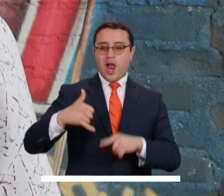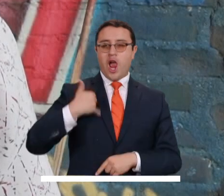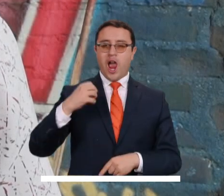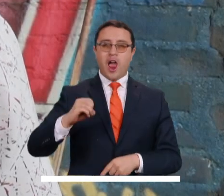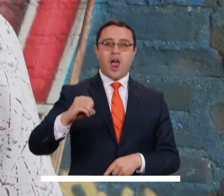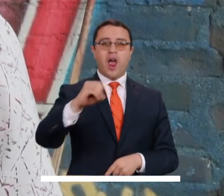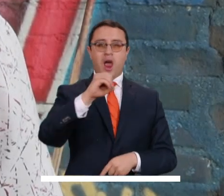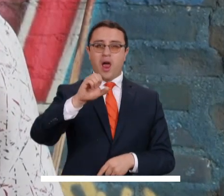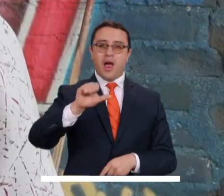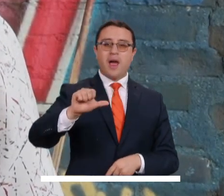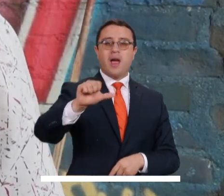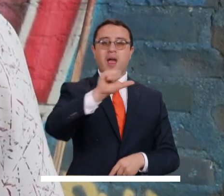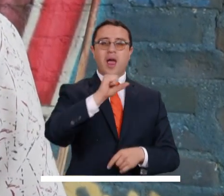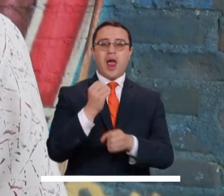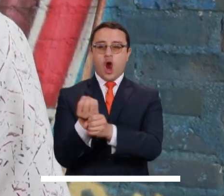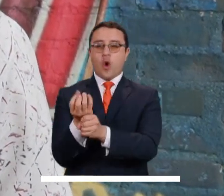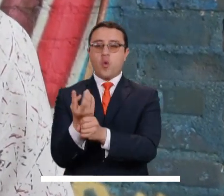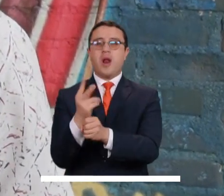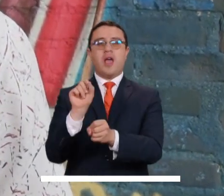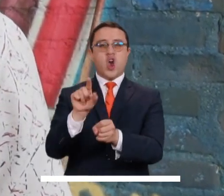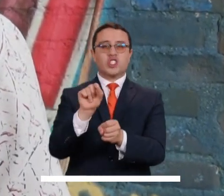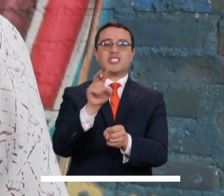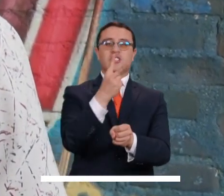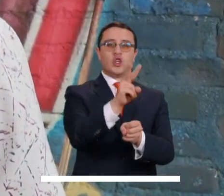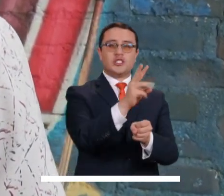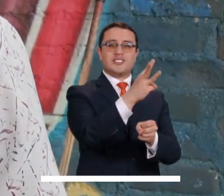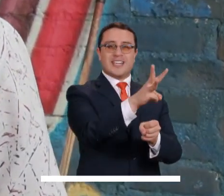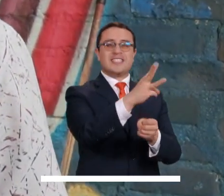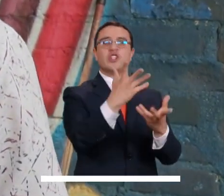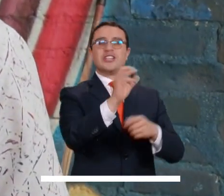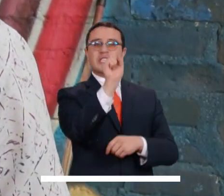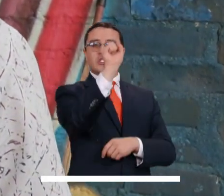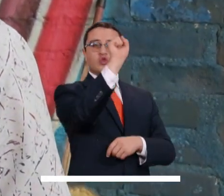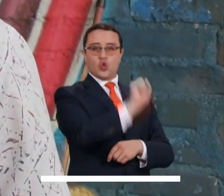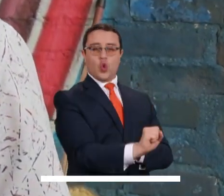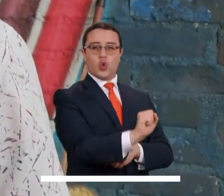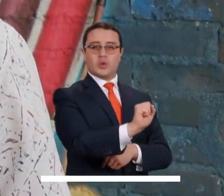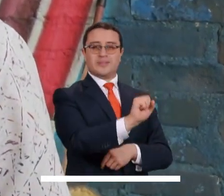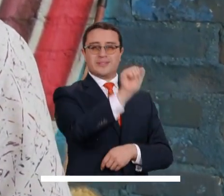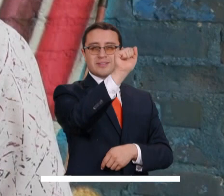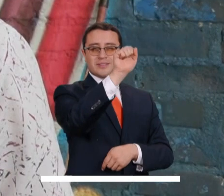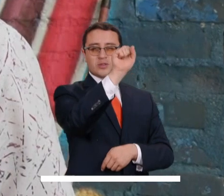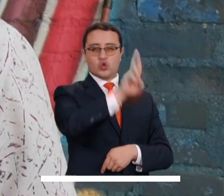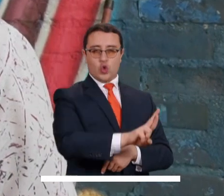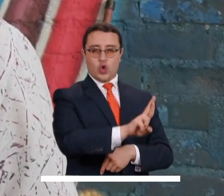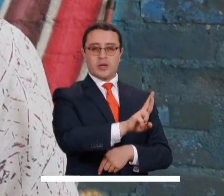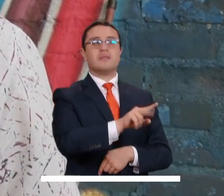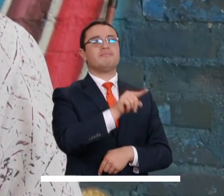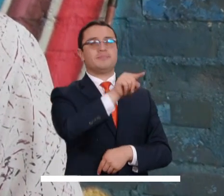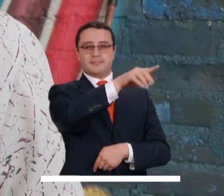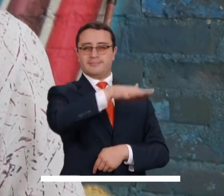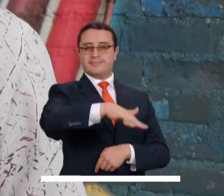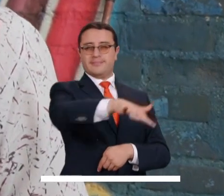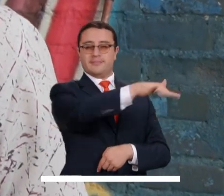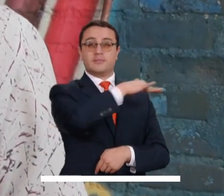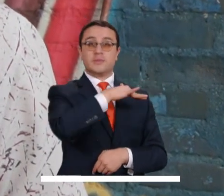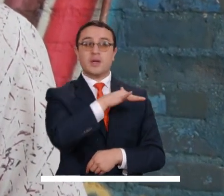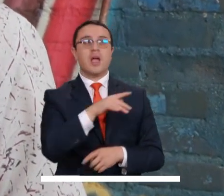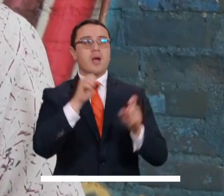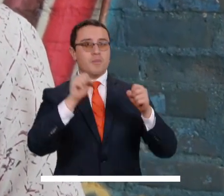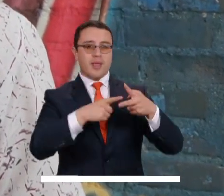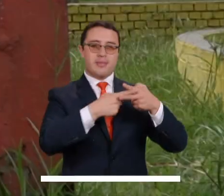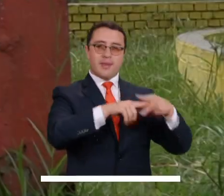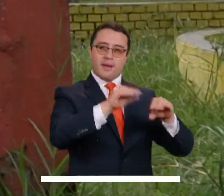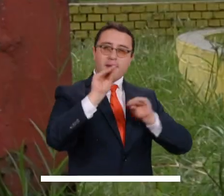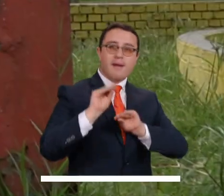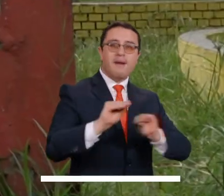de la comuna 11, 12 y 13, es decir, de las comunas del sur, de acuerdo o a través de talleres del sentido